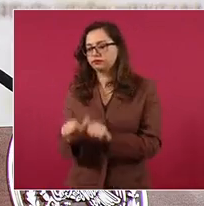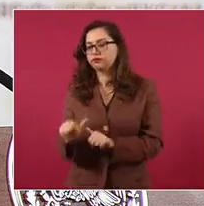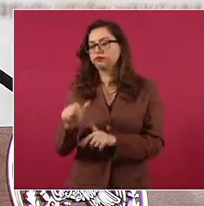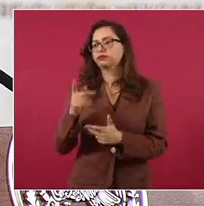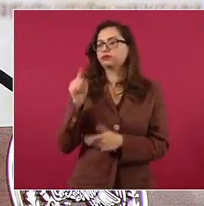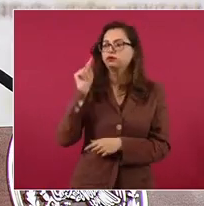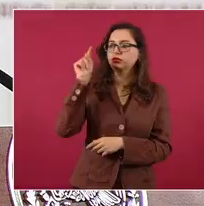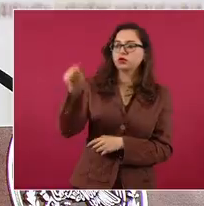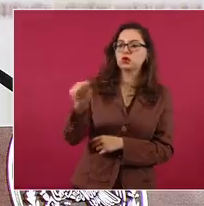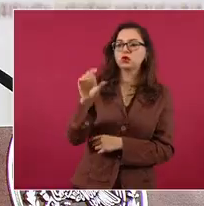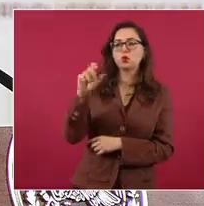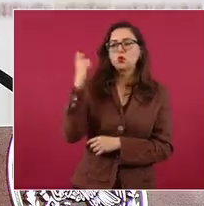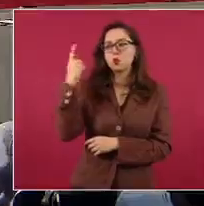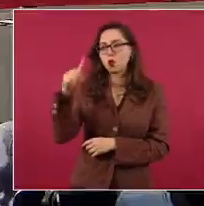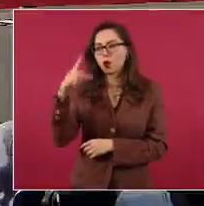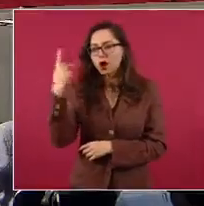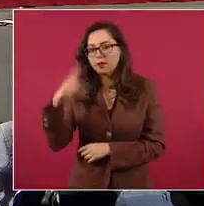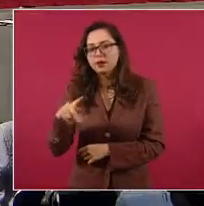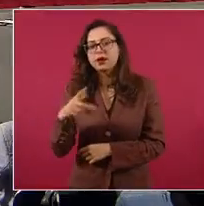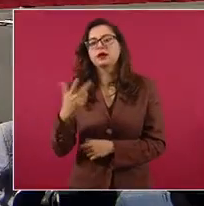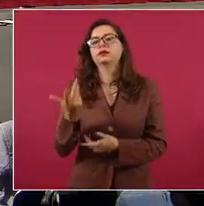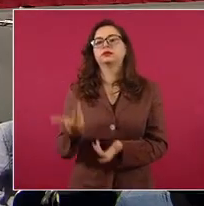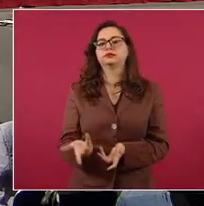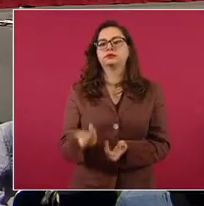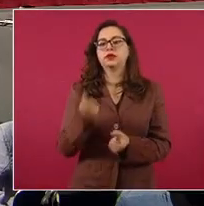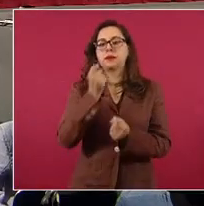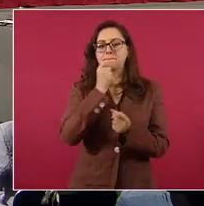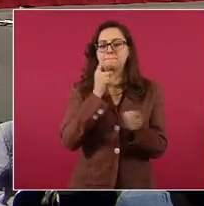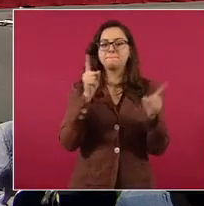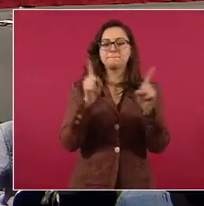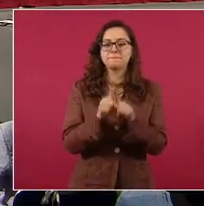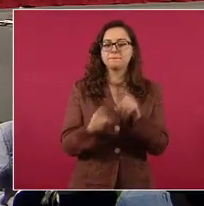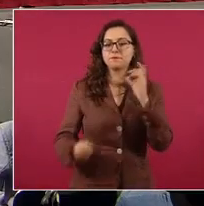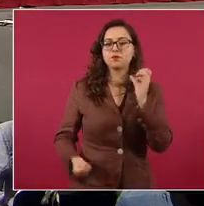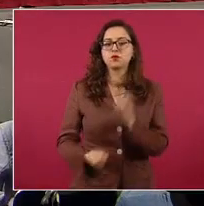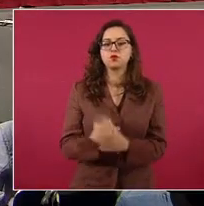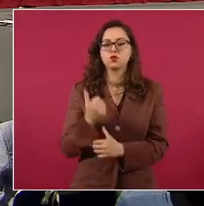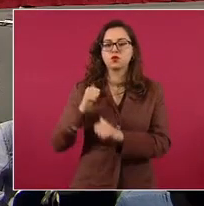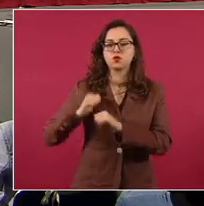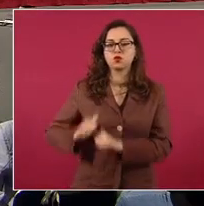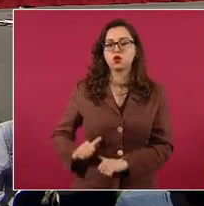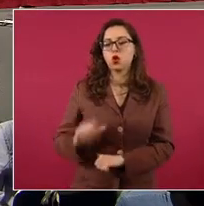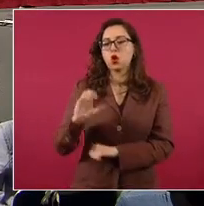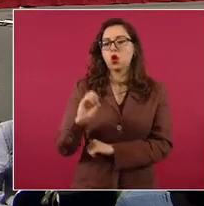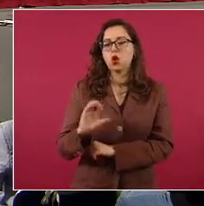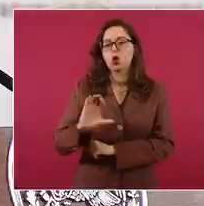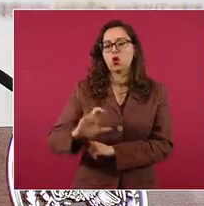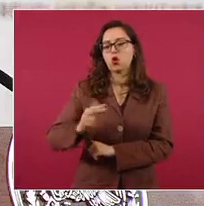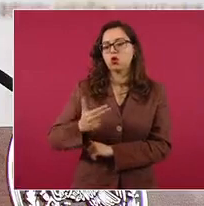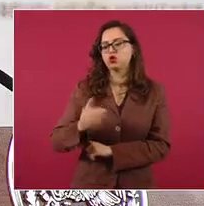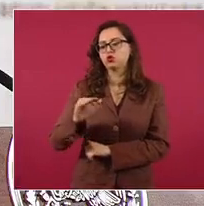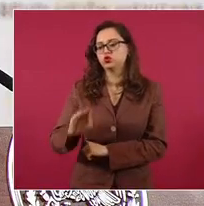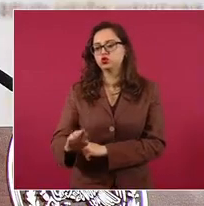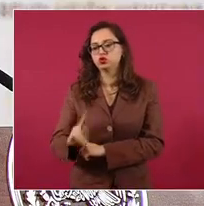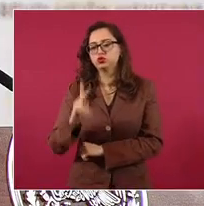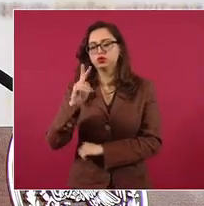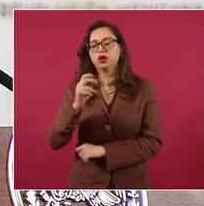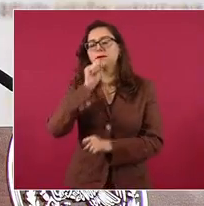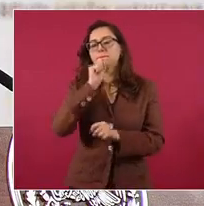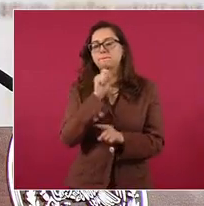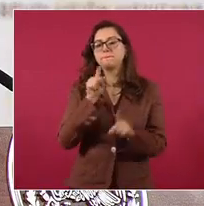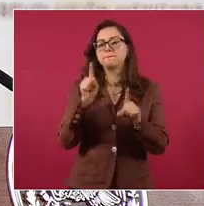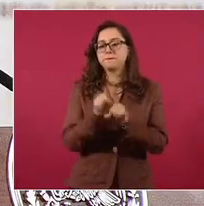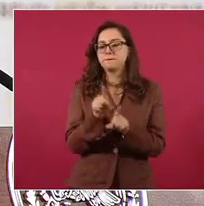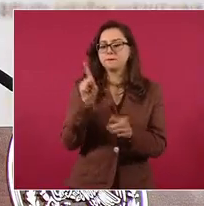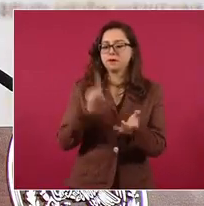en Coyomapan, Puebla, el acompañamiento en la renovación de autoridades del municipio celtal de Ochuc, la iniciativa de reforma constitucional